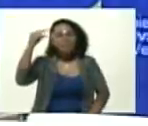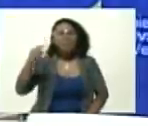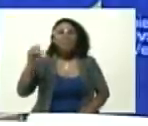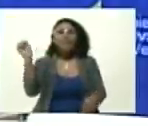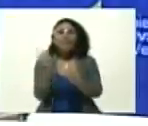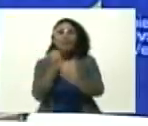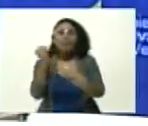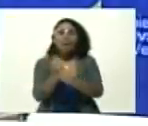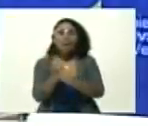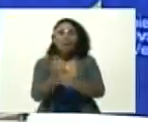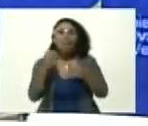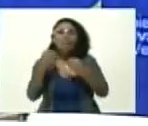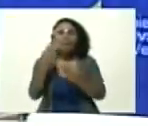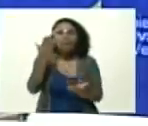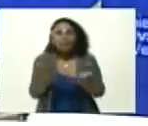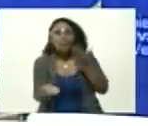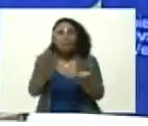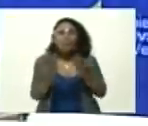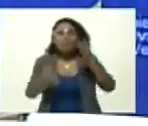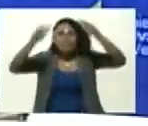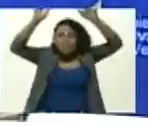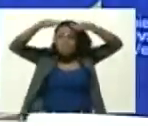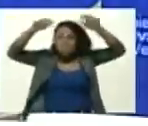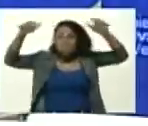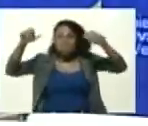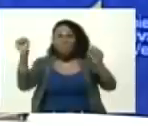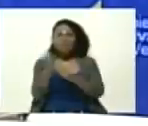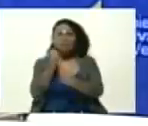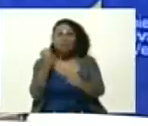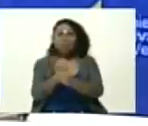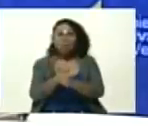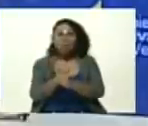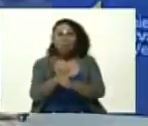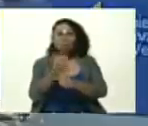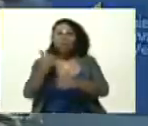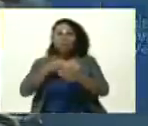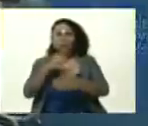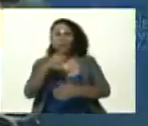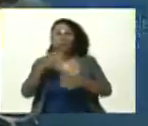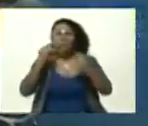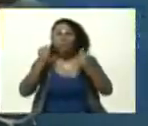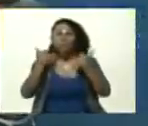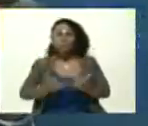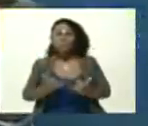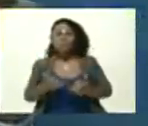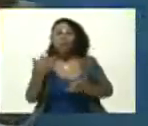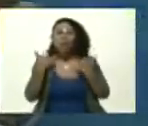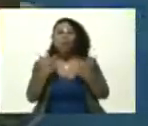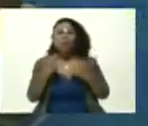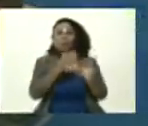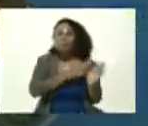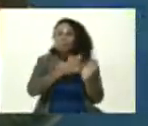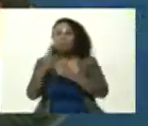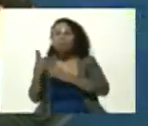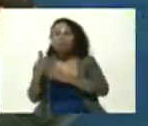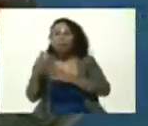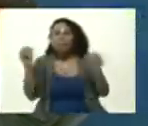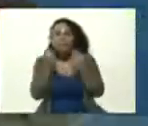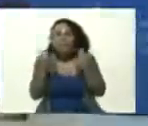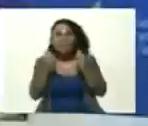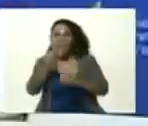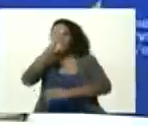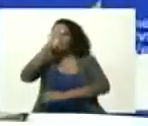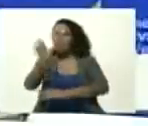trabajo para balance de lluvias y de obras. Vamos a estar muy pendientes. Entonces, ahora nos vamos para Mérida, directo,